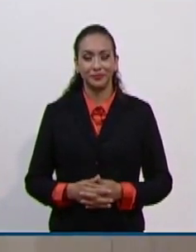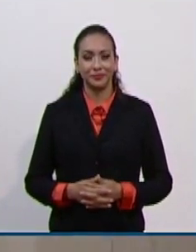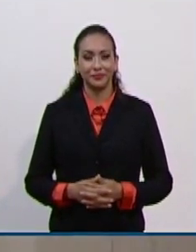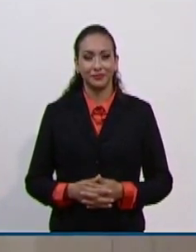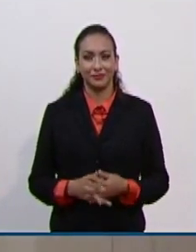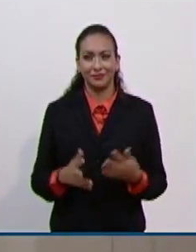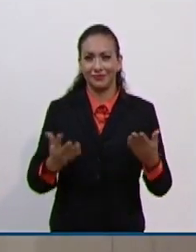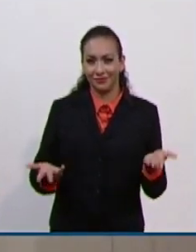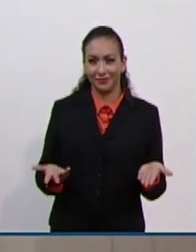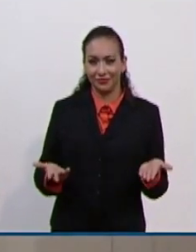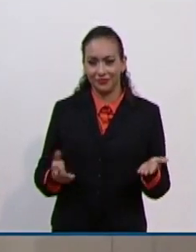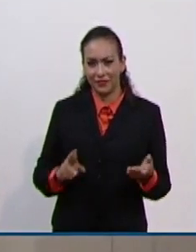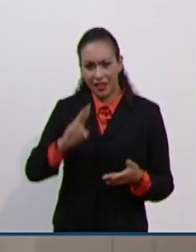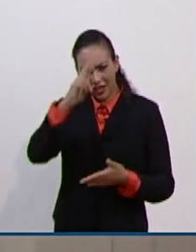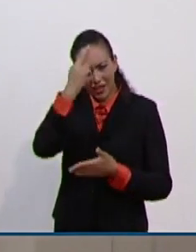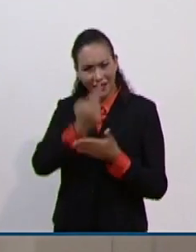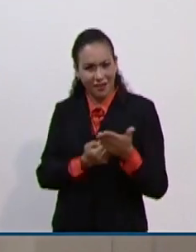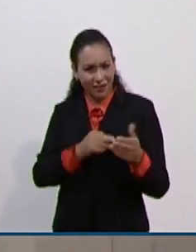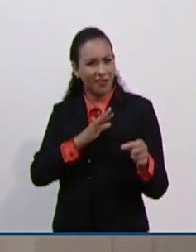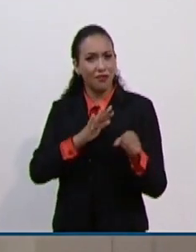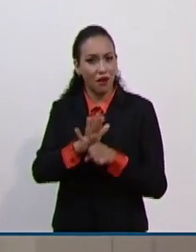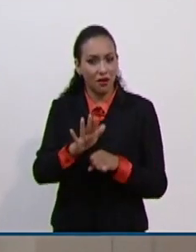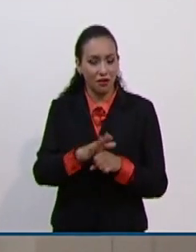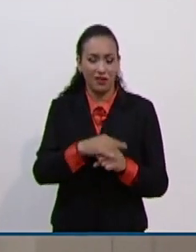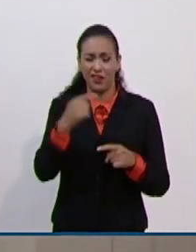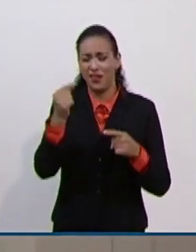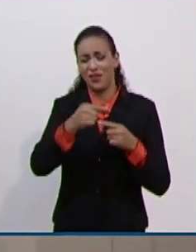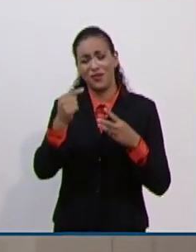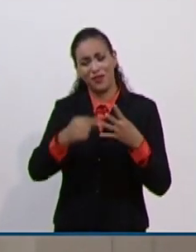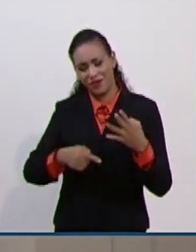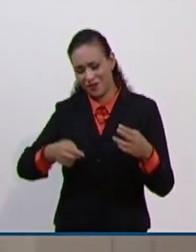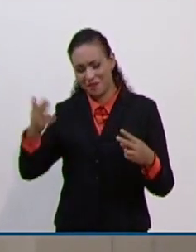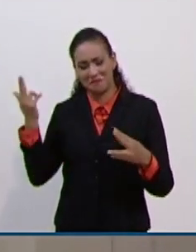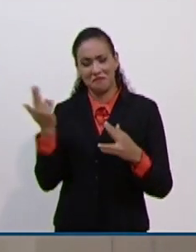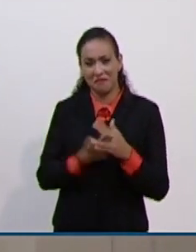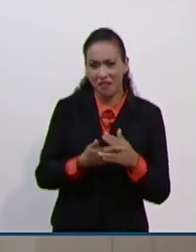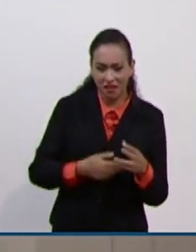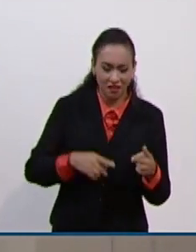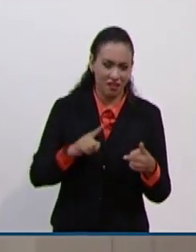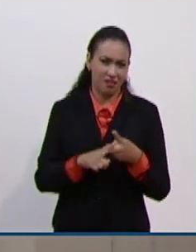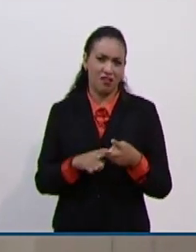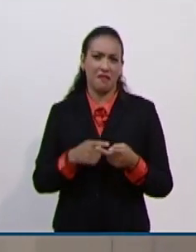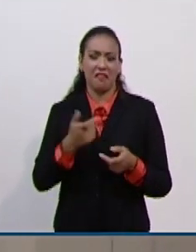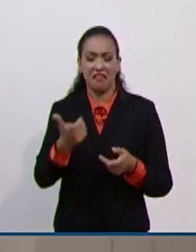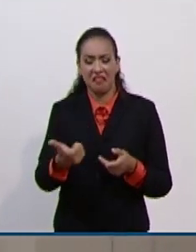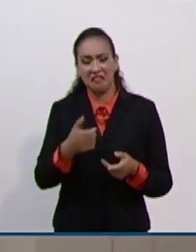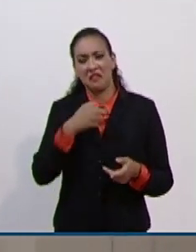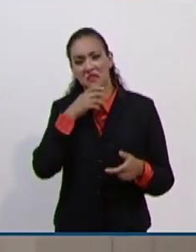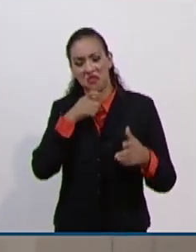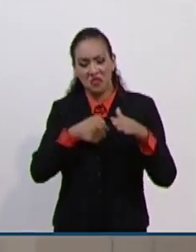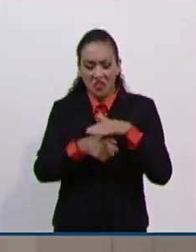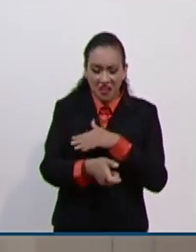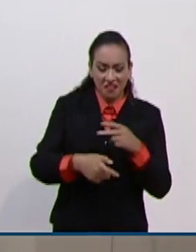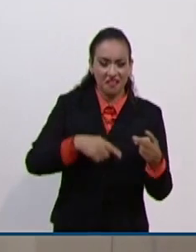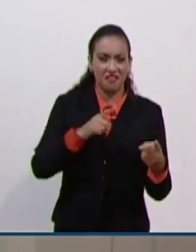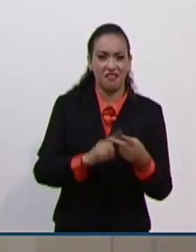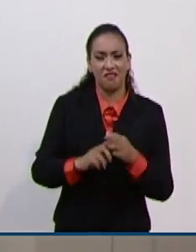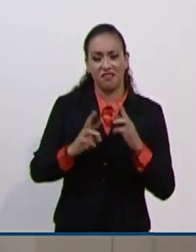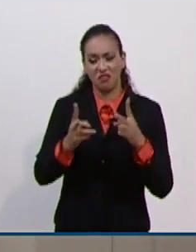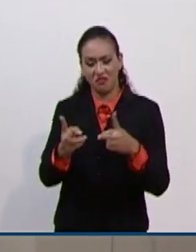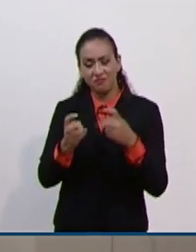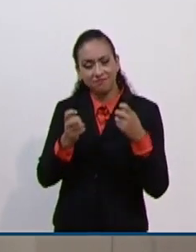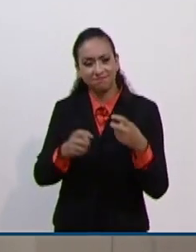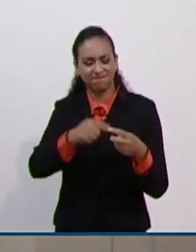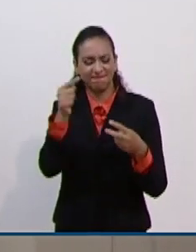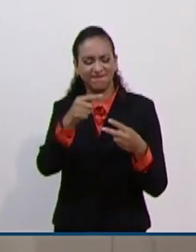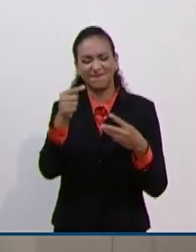¿Por qué tipo de delitos? De todo tipo, homicidios, ha habido extorsiones, ha habido robos, en fin,